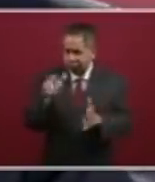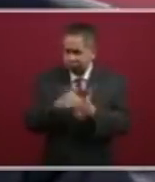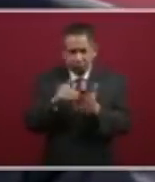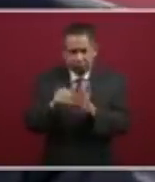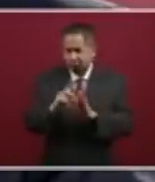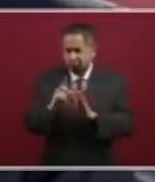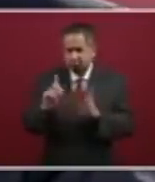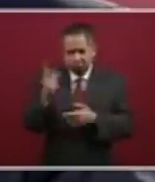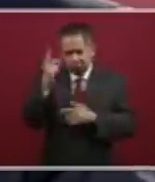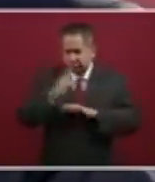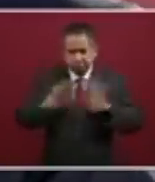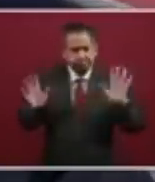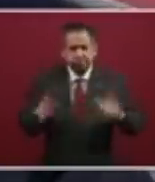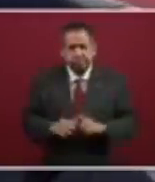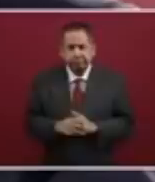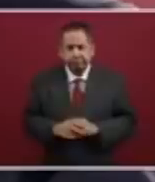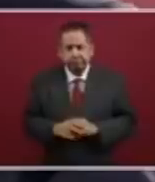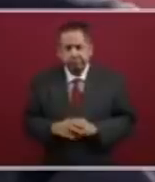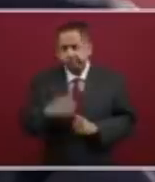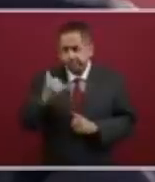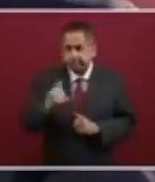8,000 millones de dólares y